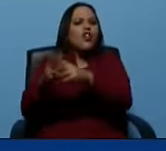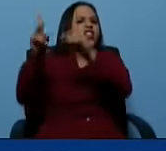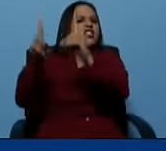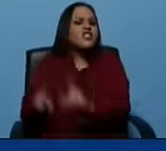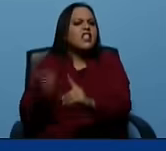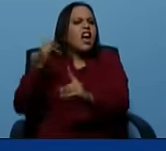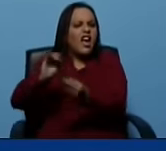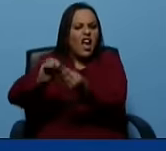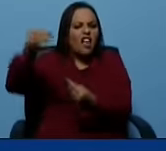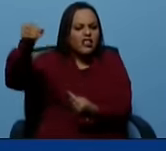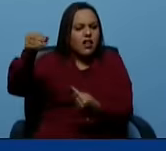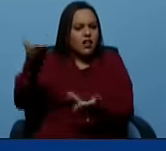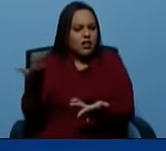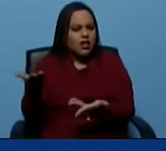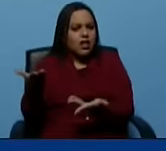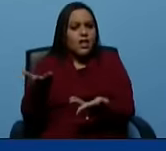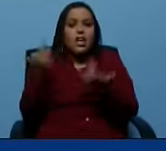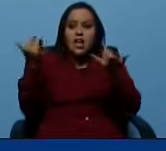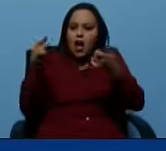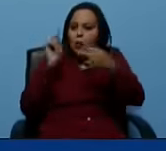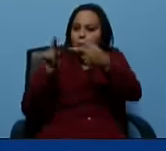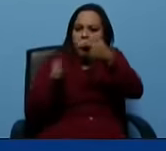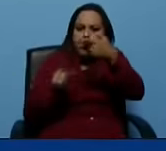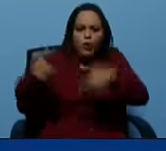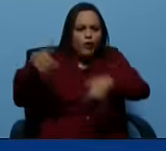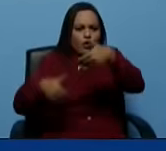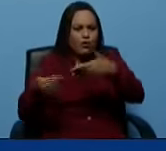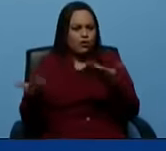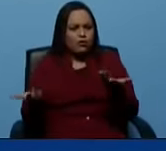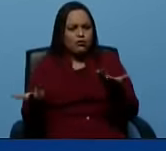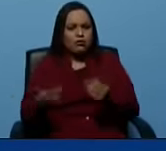las actas y que ya contó los votos.